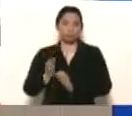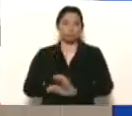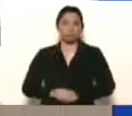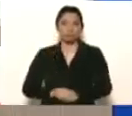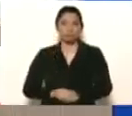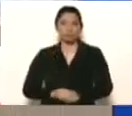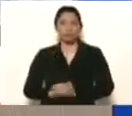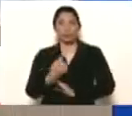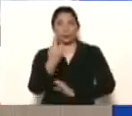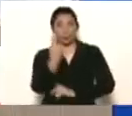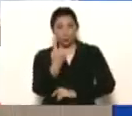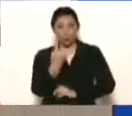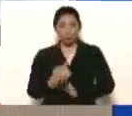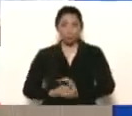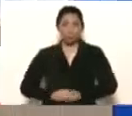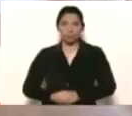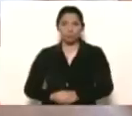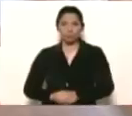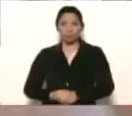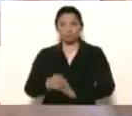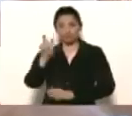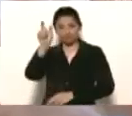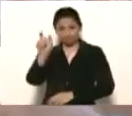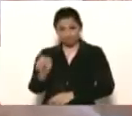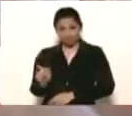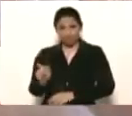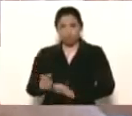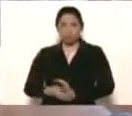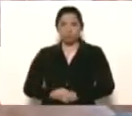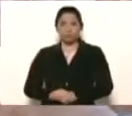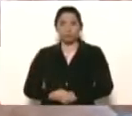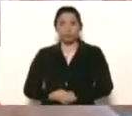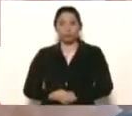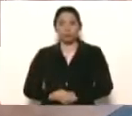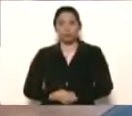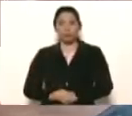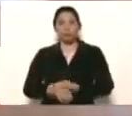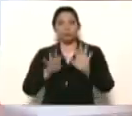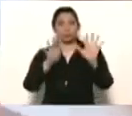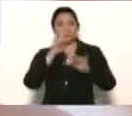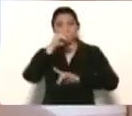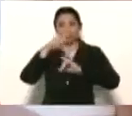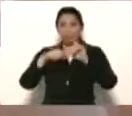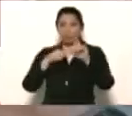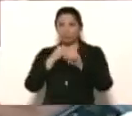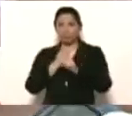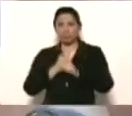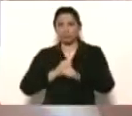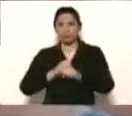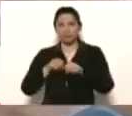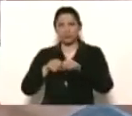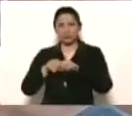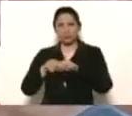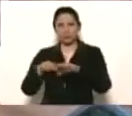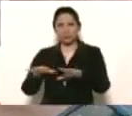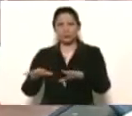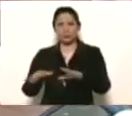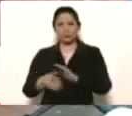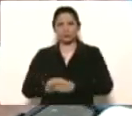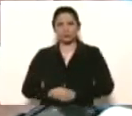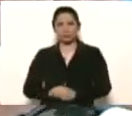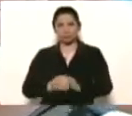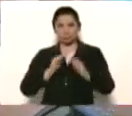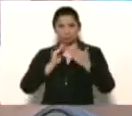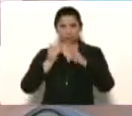una persona menor de edad de nueve años de edad infectado desde el punto de vista